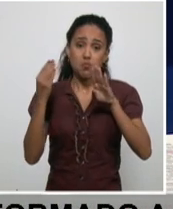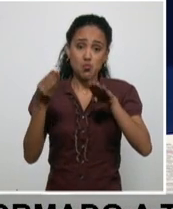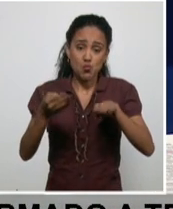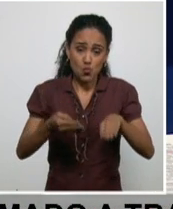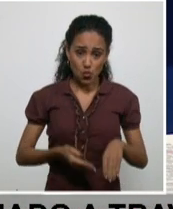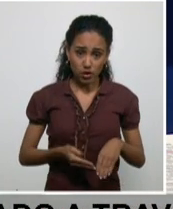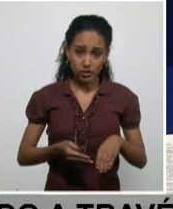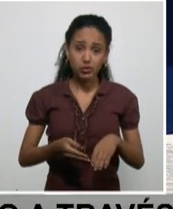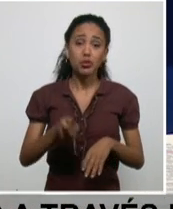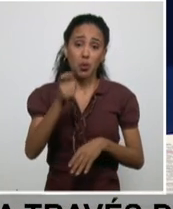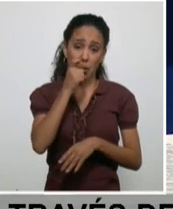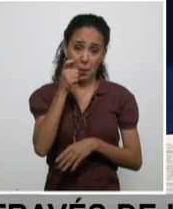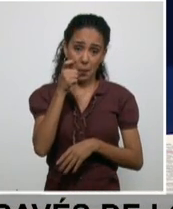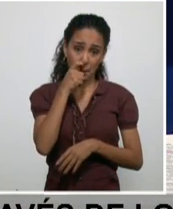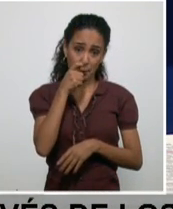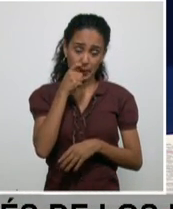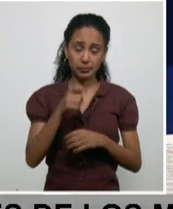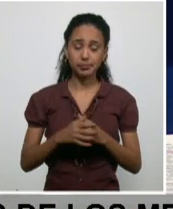el sexo masculino